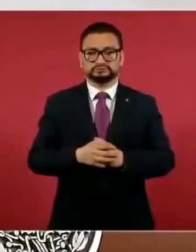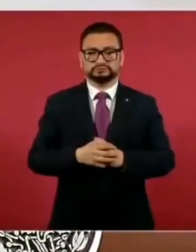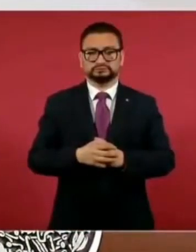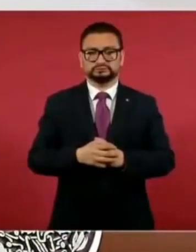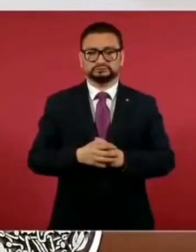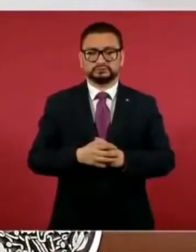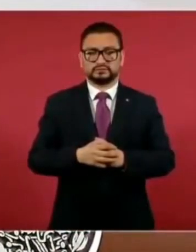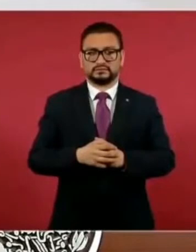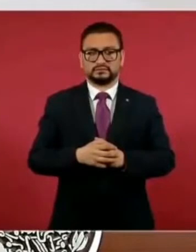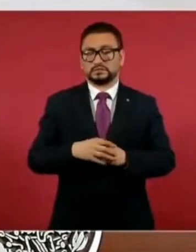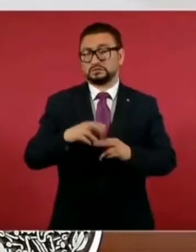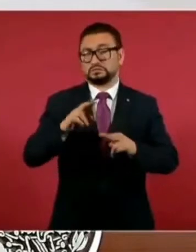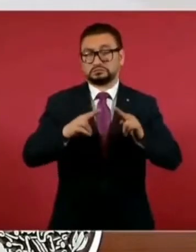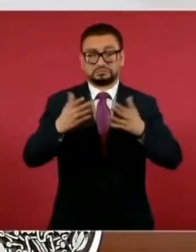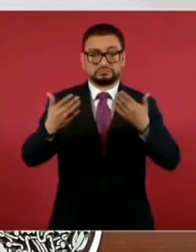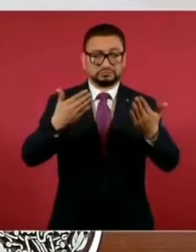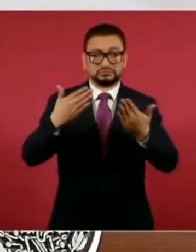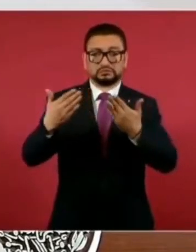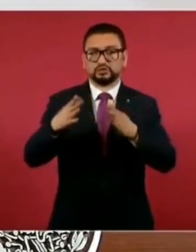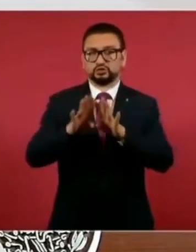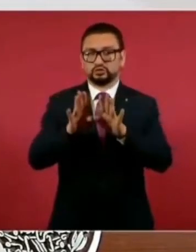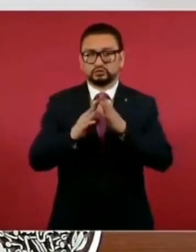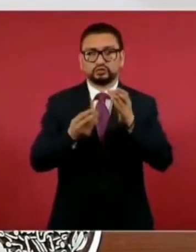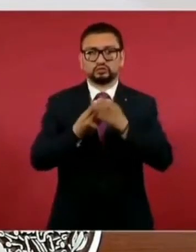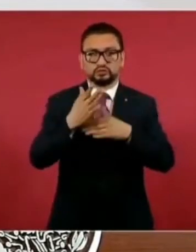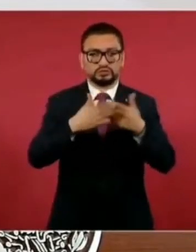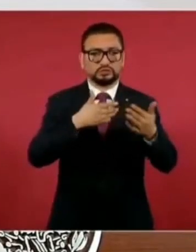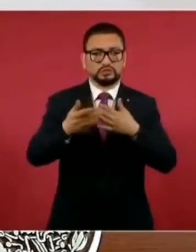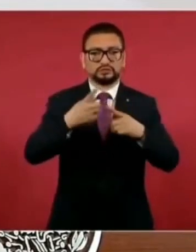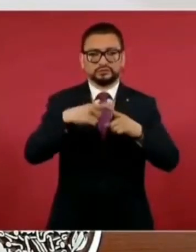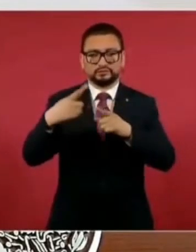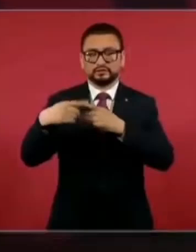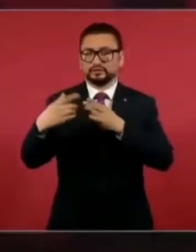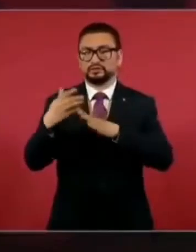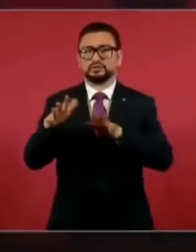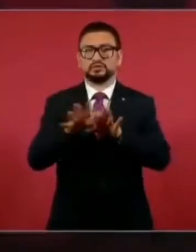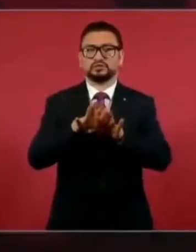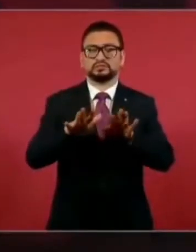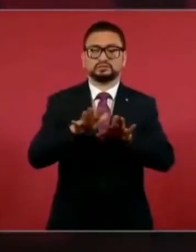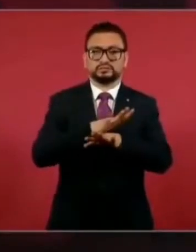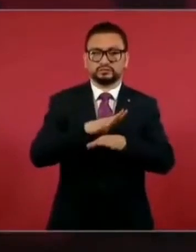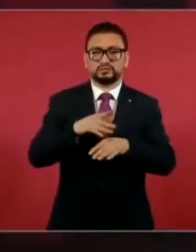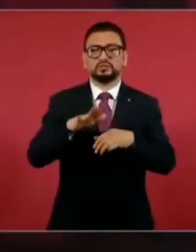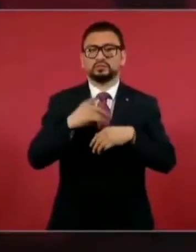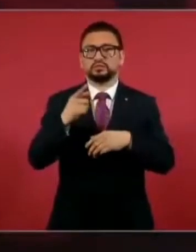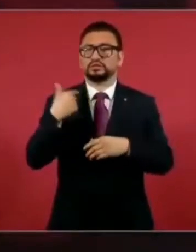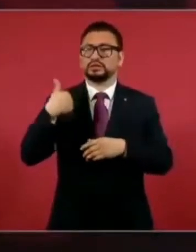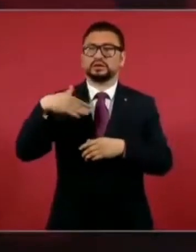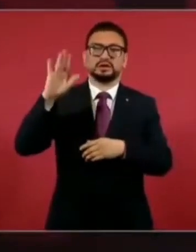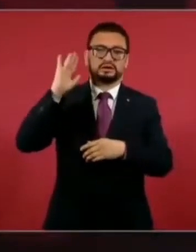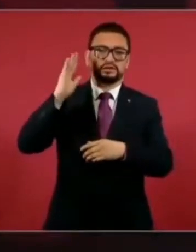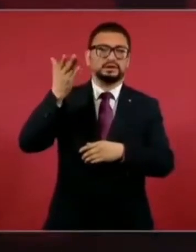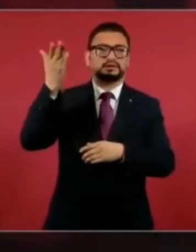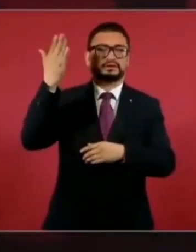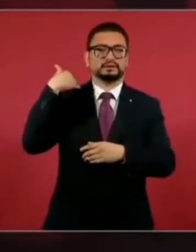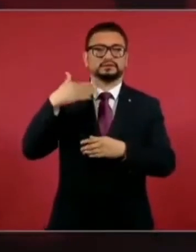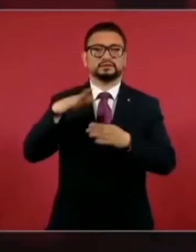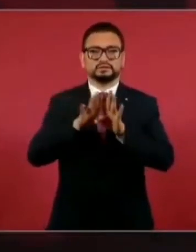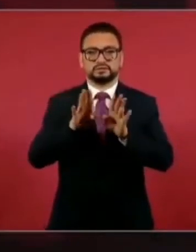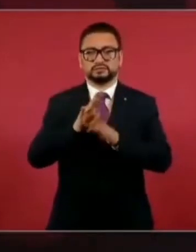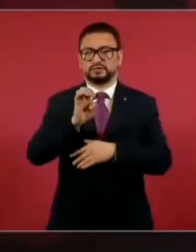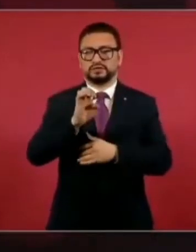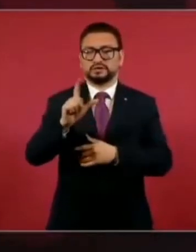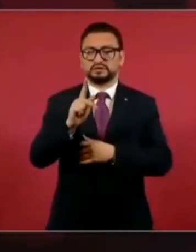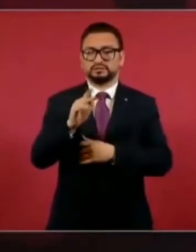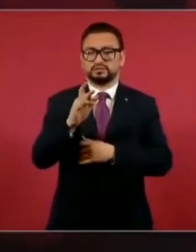las proporciones y a la luz de los nuevos acontecimientos, una sustitución de lo que era antes el